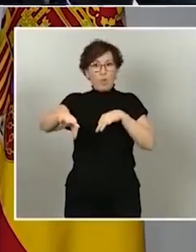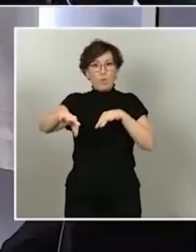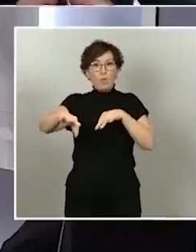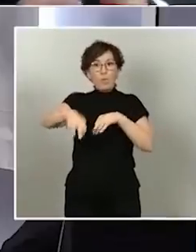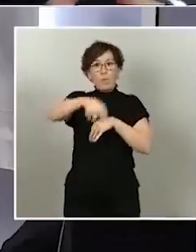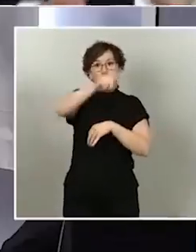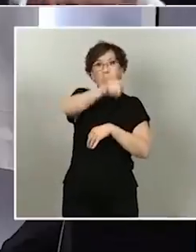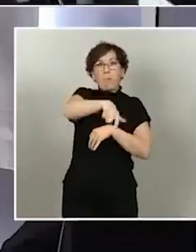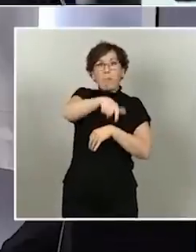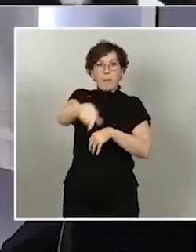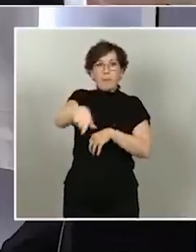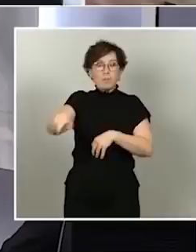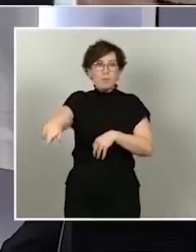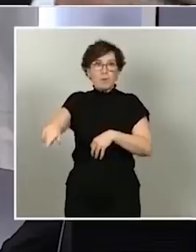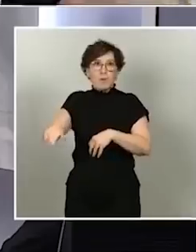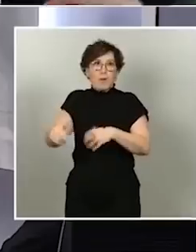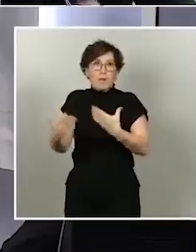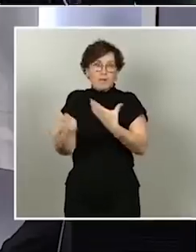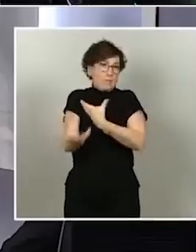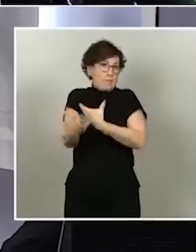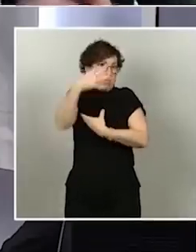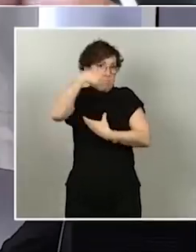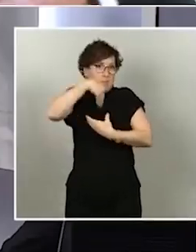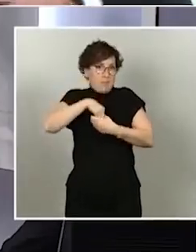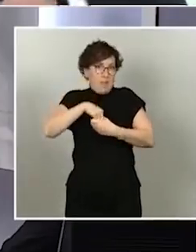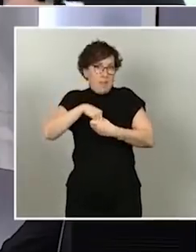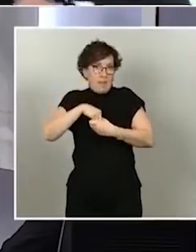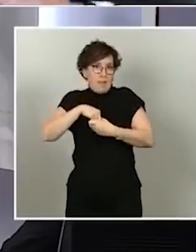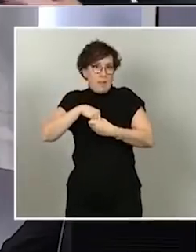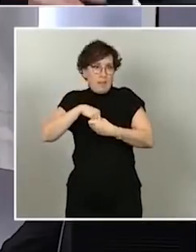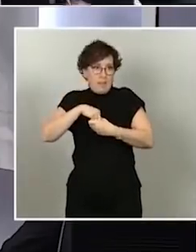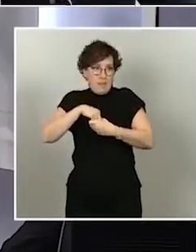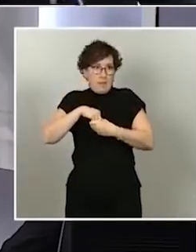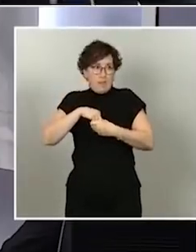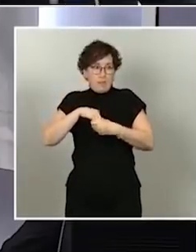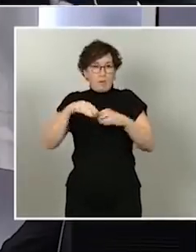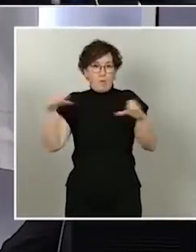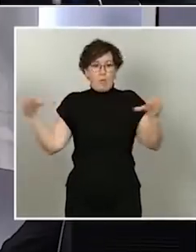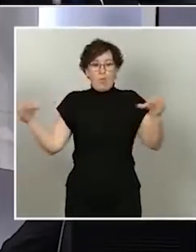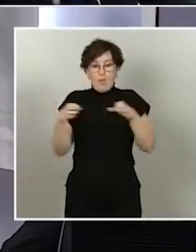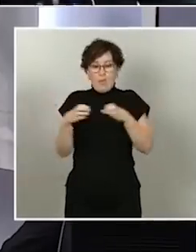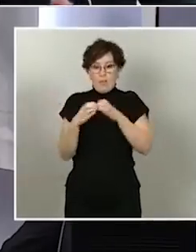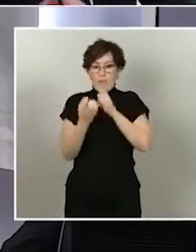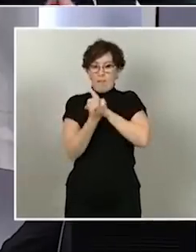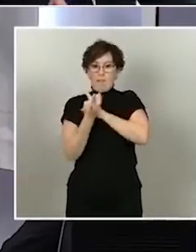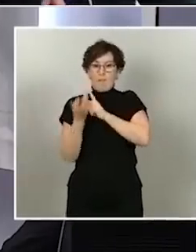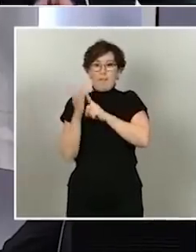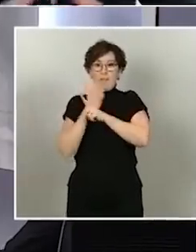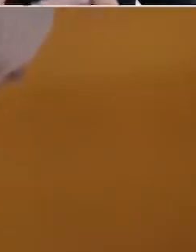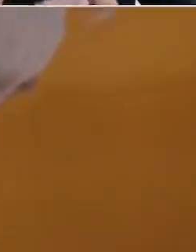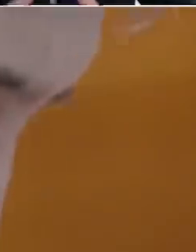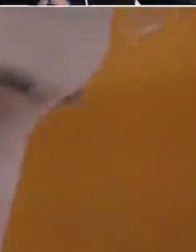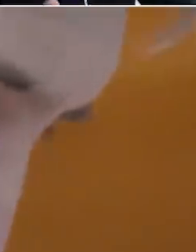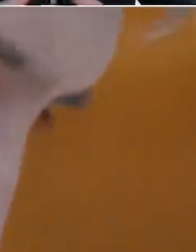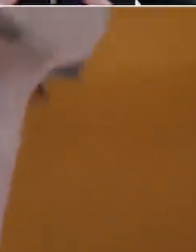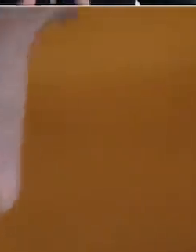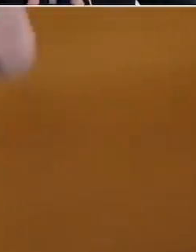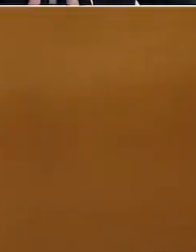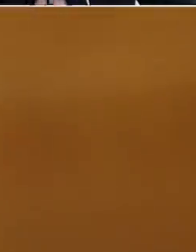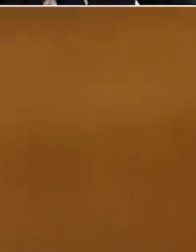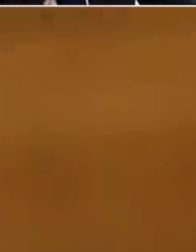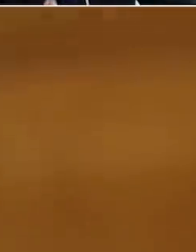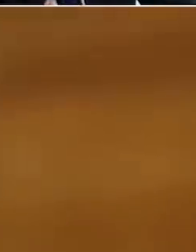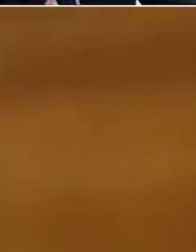control mediático que lo ha tenido tanto o lo tiene tanto de la televisión pública como de muchos medios privados que trabajan a su servicio como una herramienta propagandística y